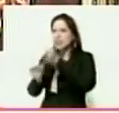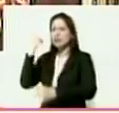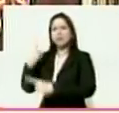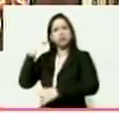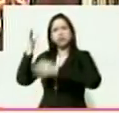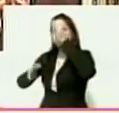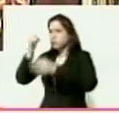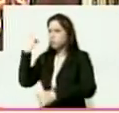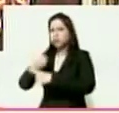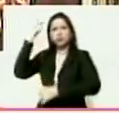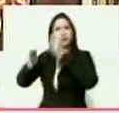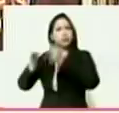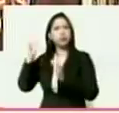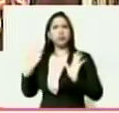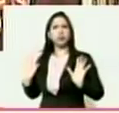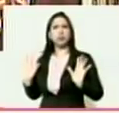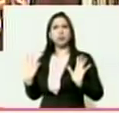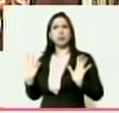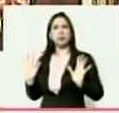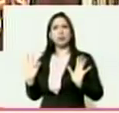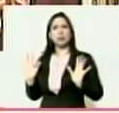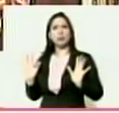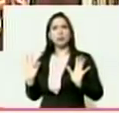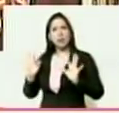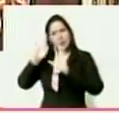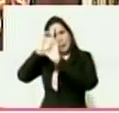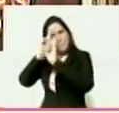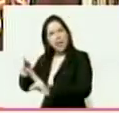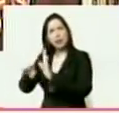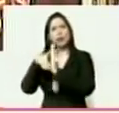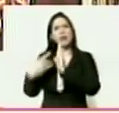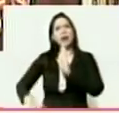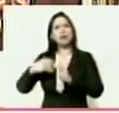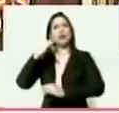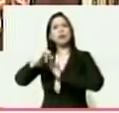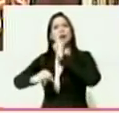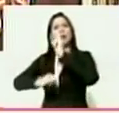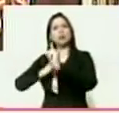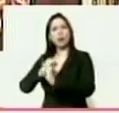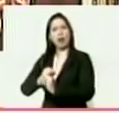justicia. Por el respeto al derecho internacional,